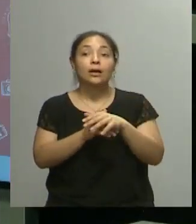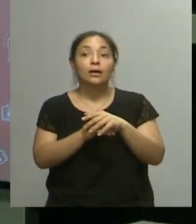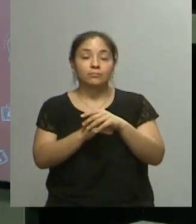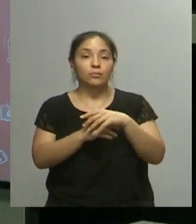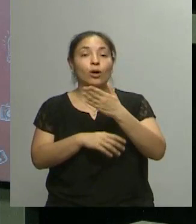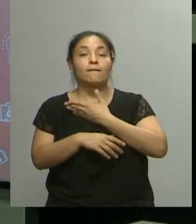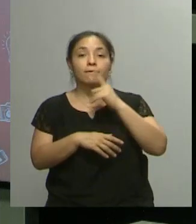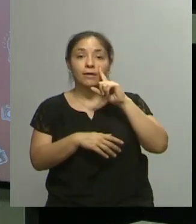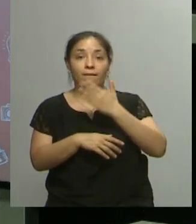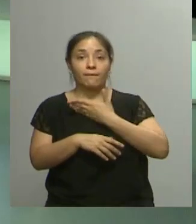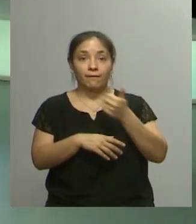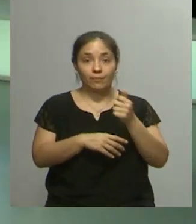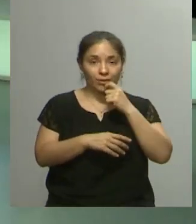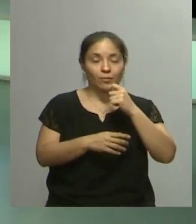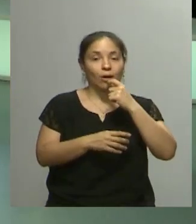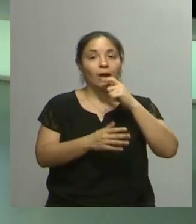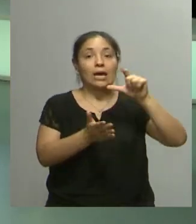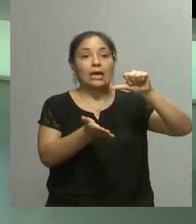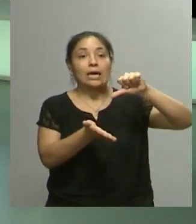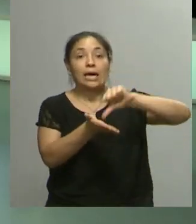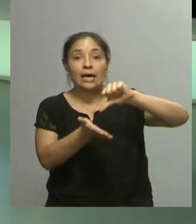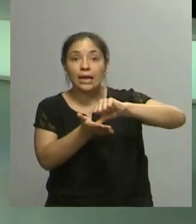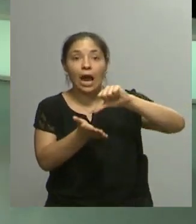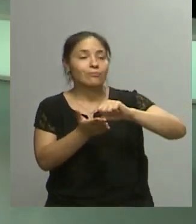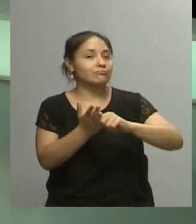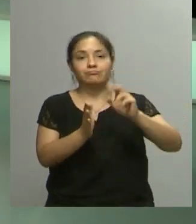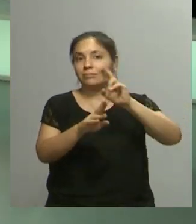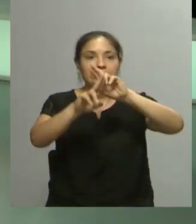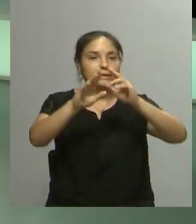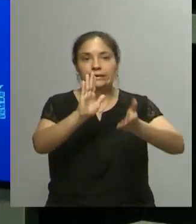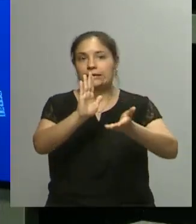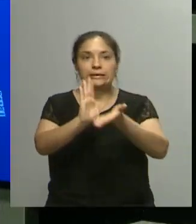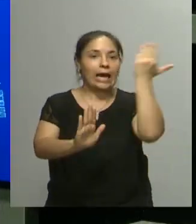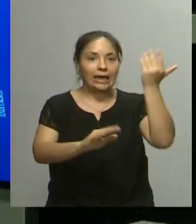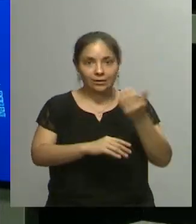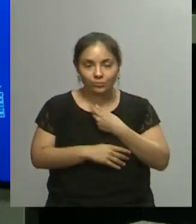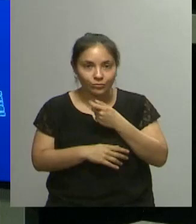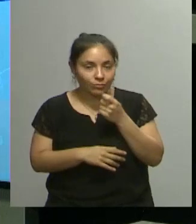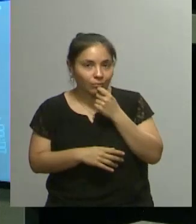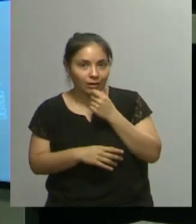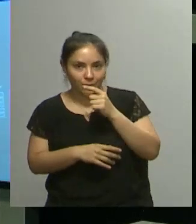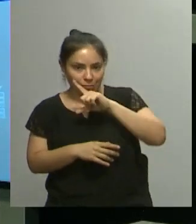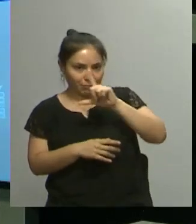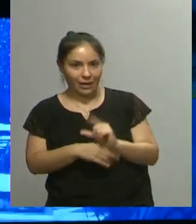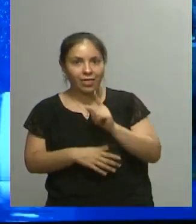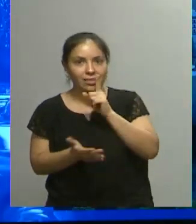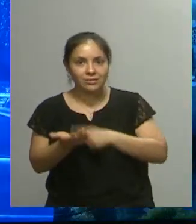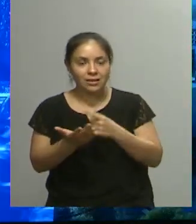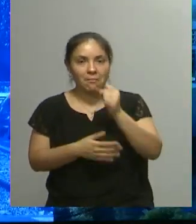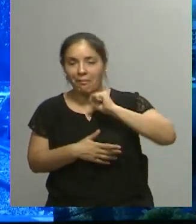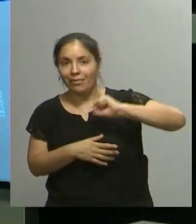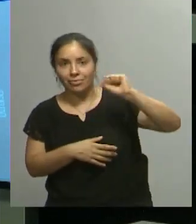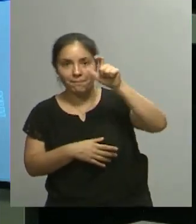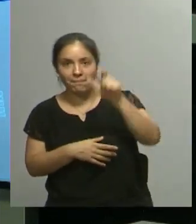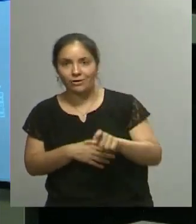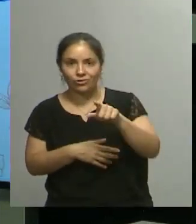FIFA desafiliar a Irán y que no participe en ningún mundial más, porque si decide matar a alguien es el extremo, ¿no? Y además